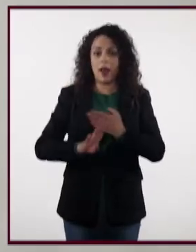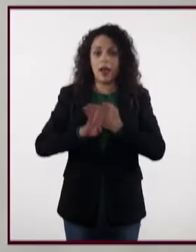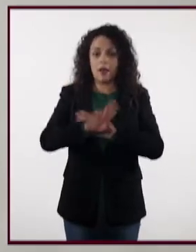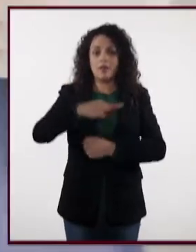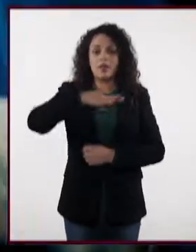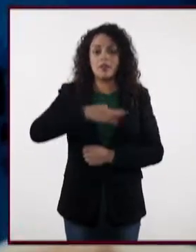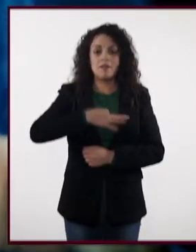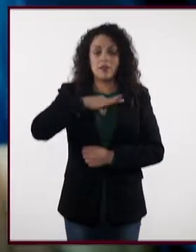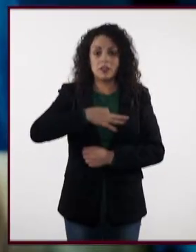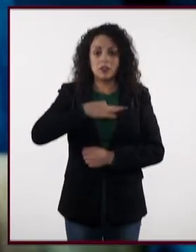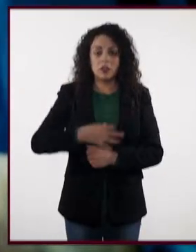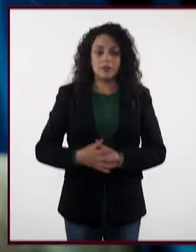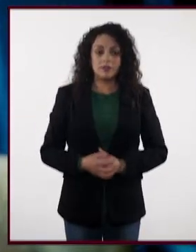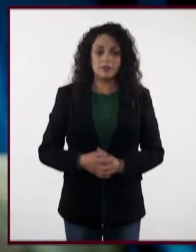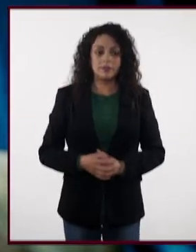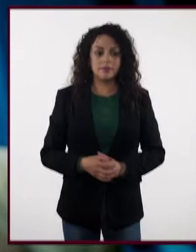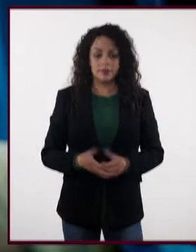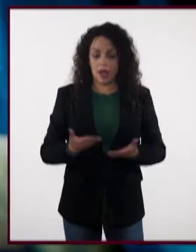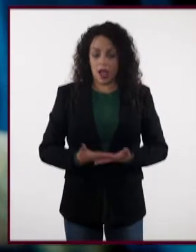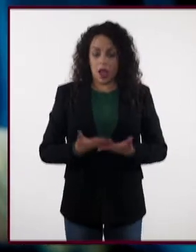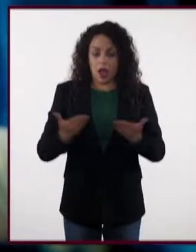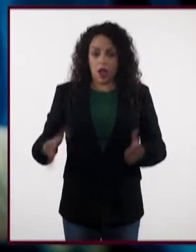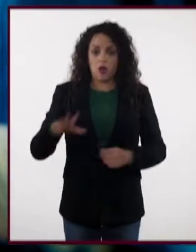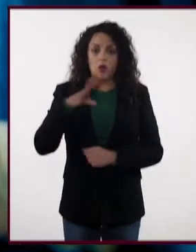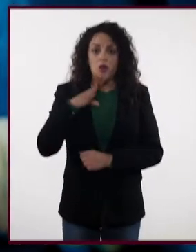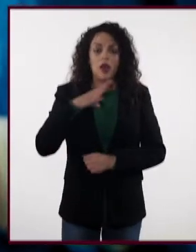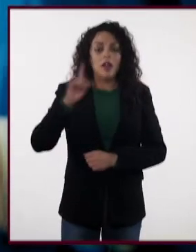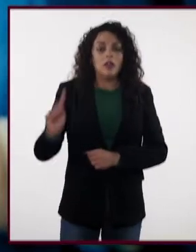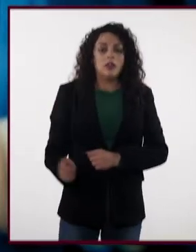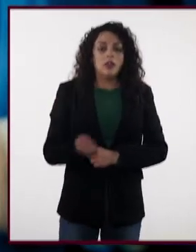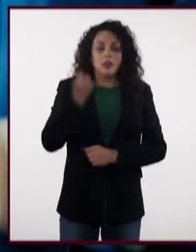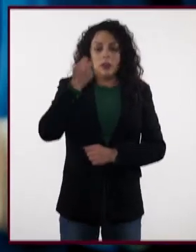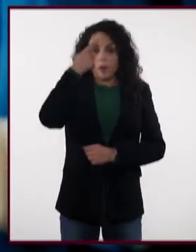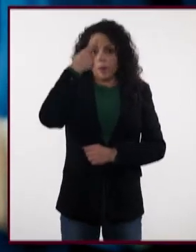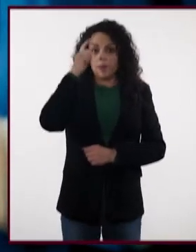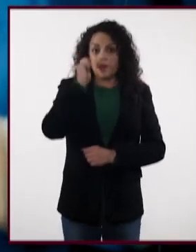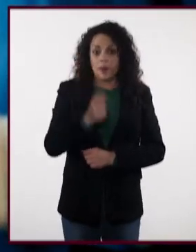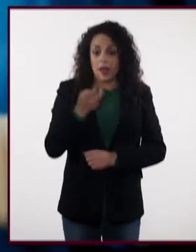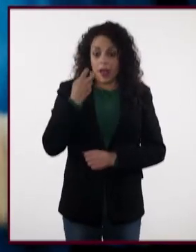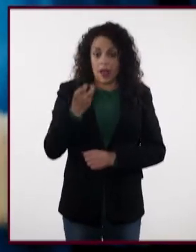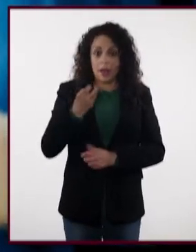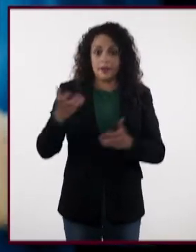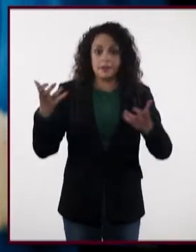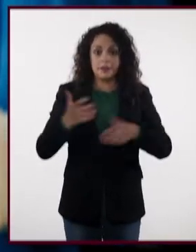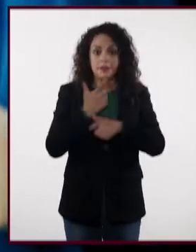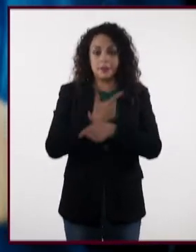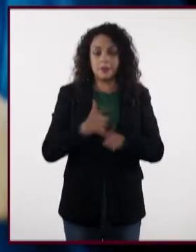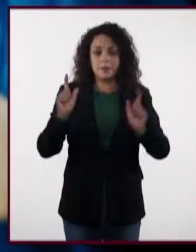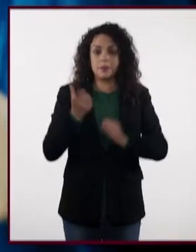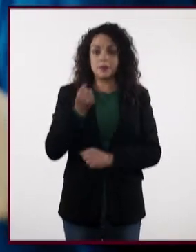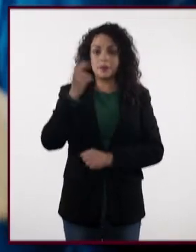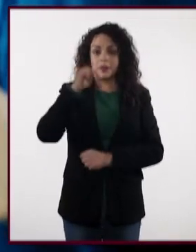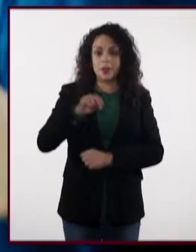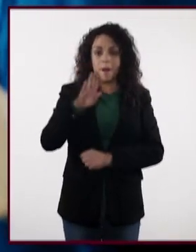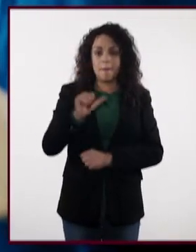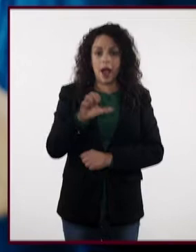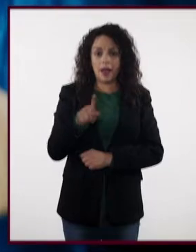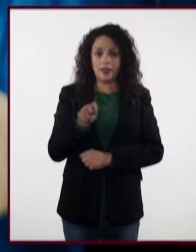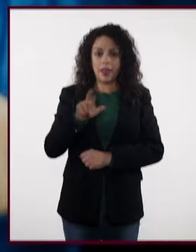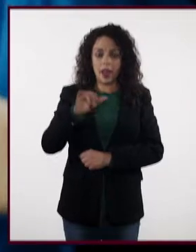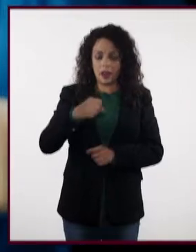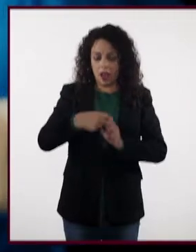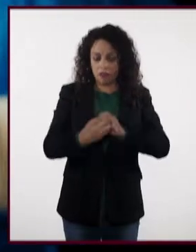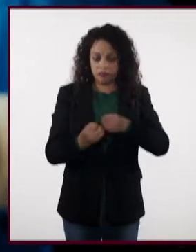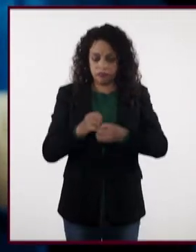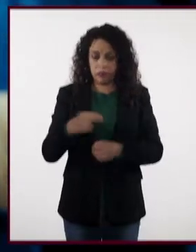evitar infecciones. En la actualidad contamos con tecnologías para hacer estos textiles libres de bacterias, indispensables